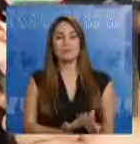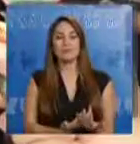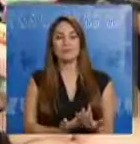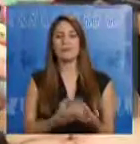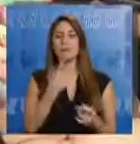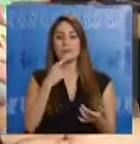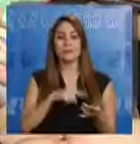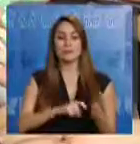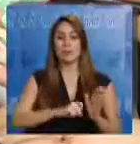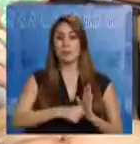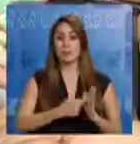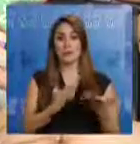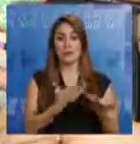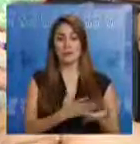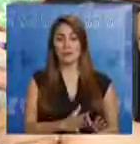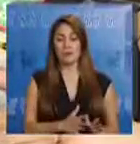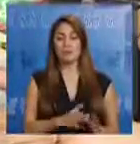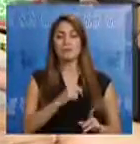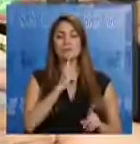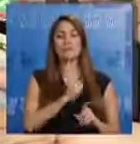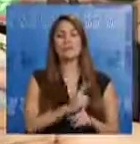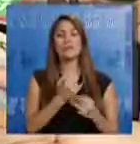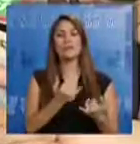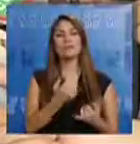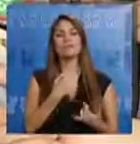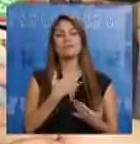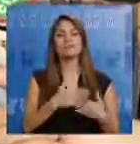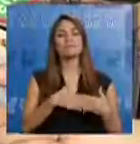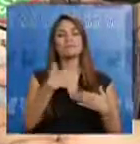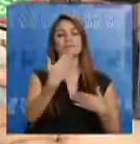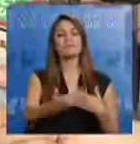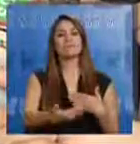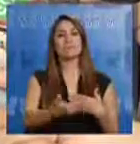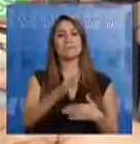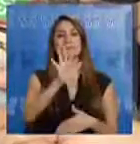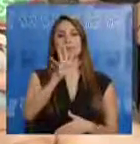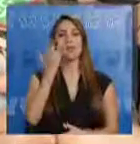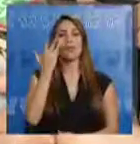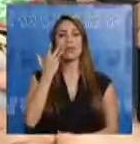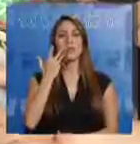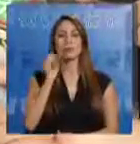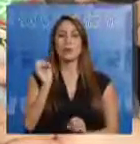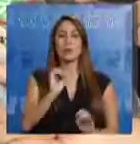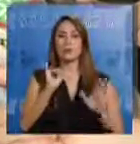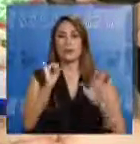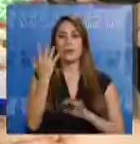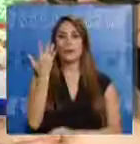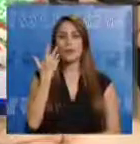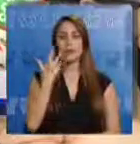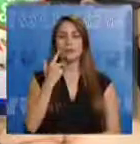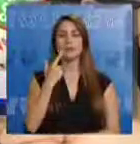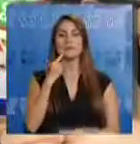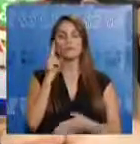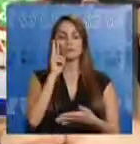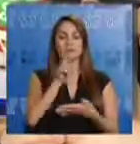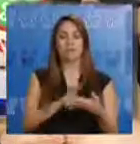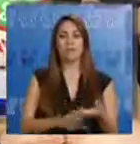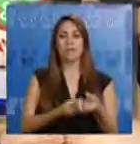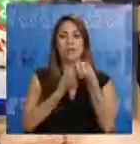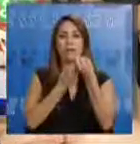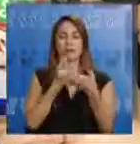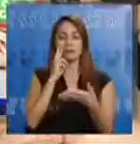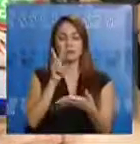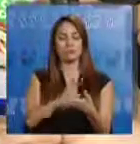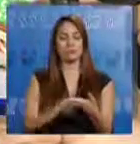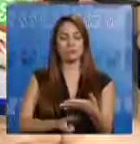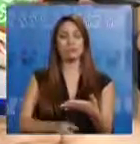la auditoría se va a mantener para convocar en los próximos 5 días o 6 días la lectura del informe de